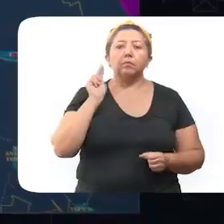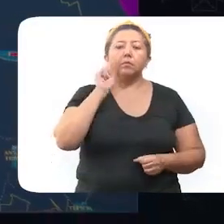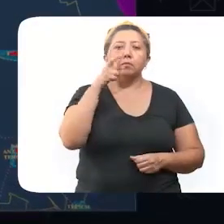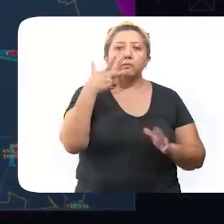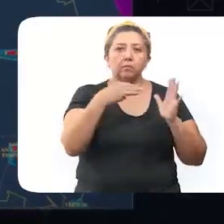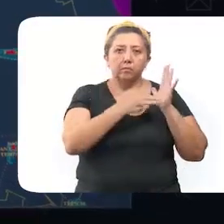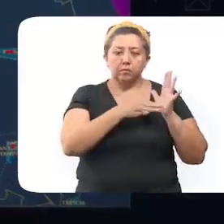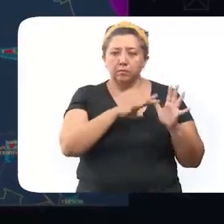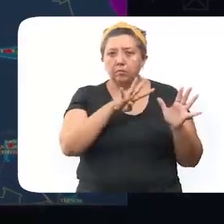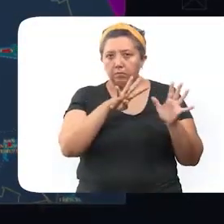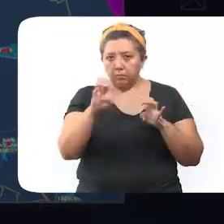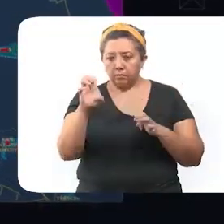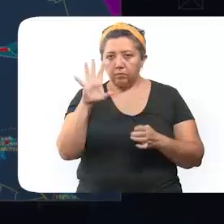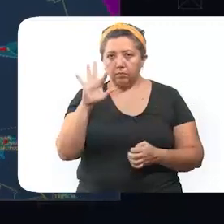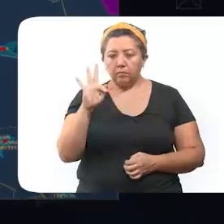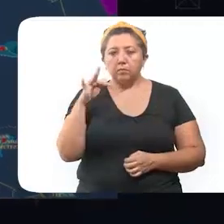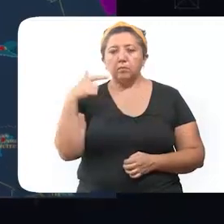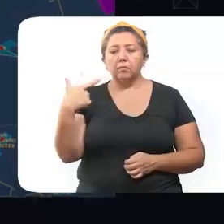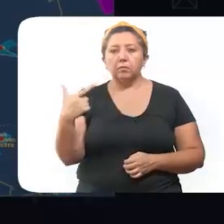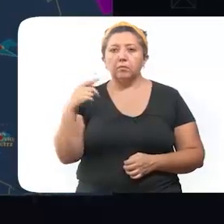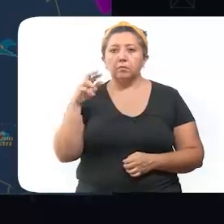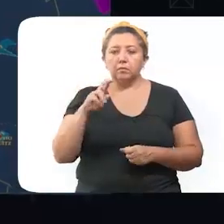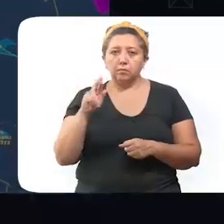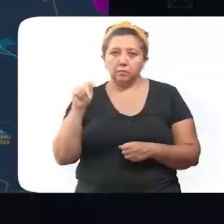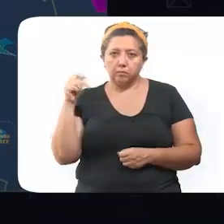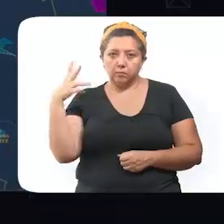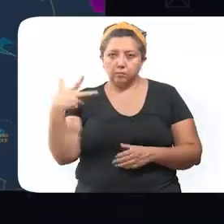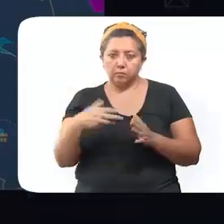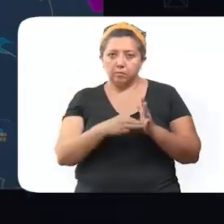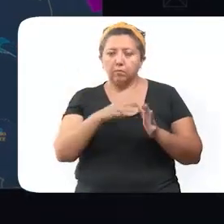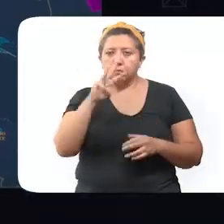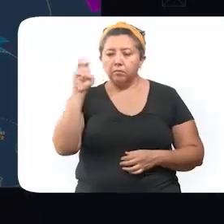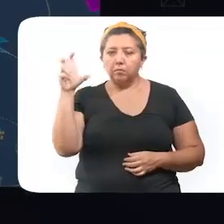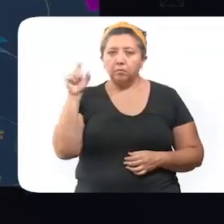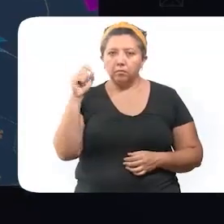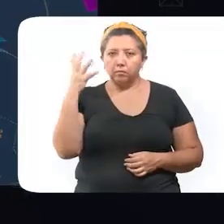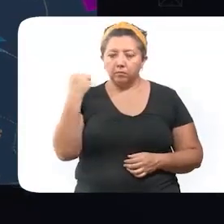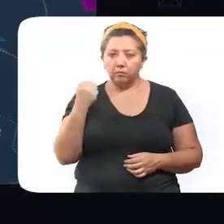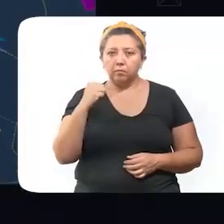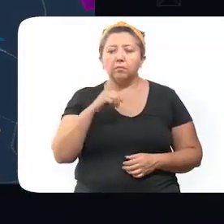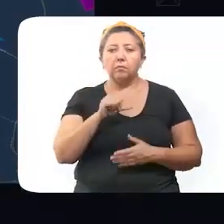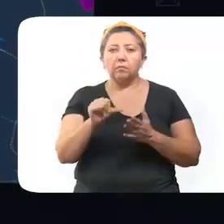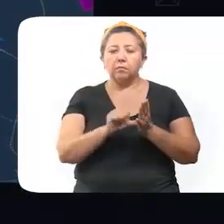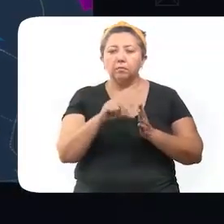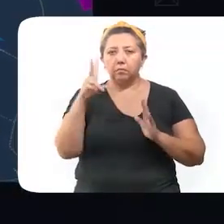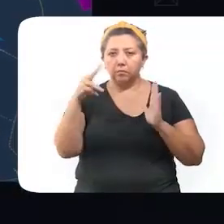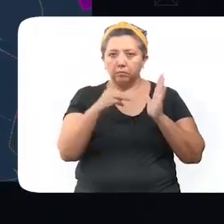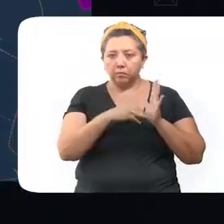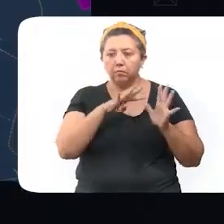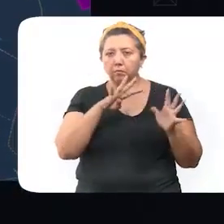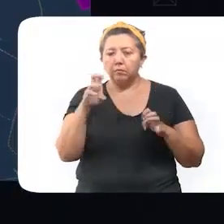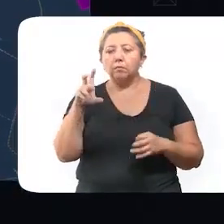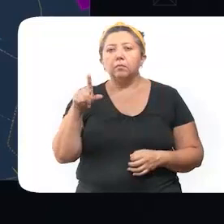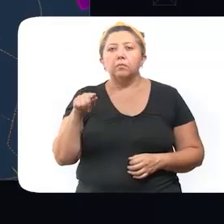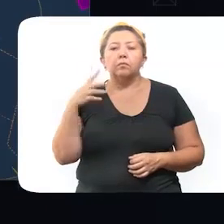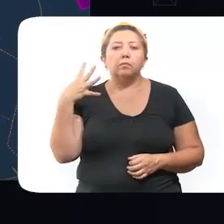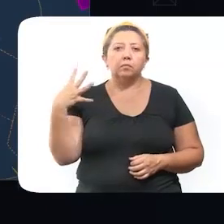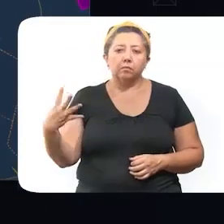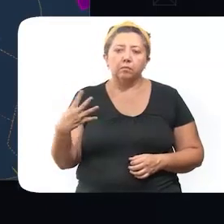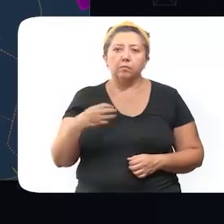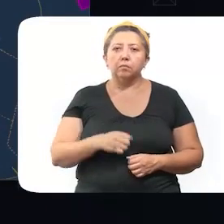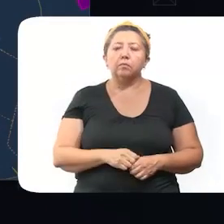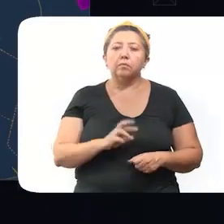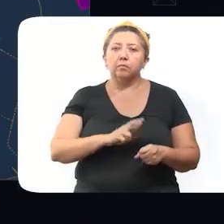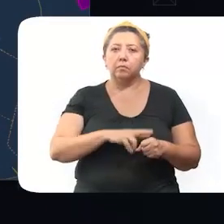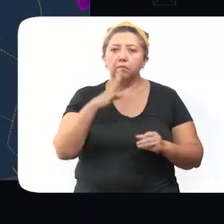norte 8.947, en la zona oriente 8.329, en la zona centro 2.974, en